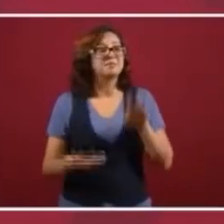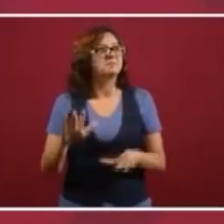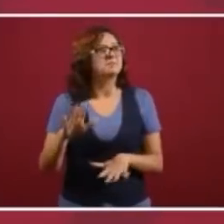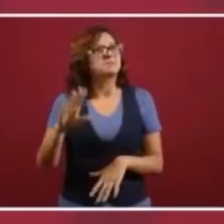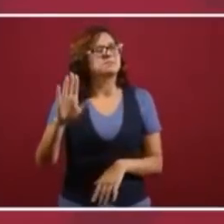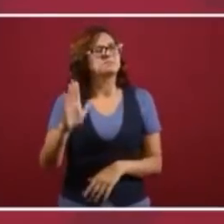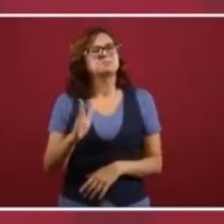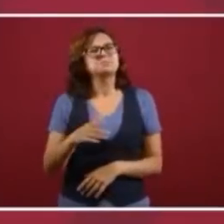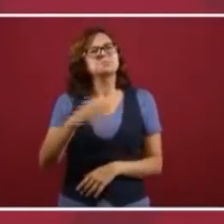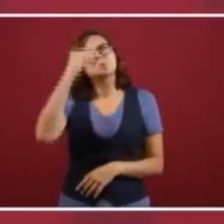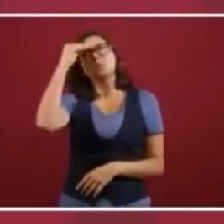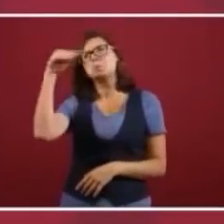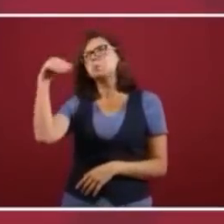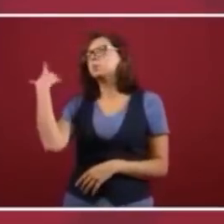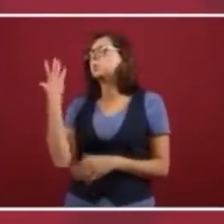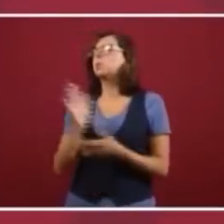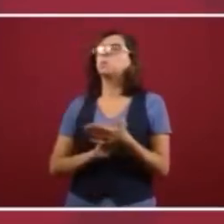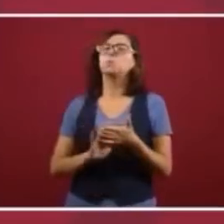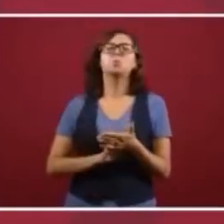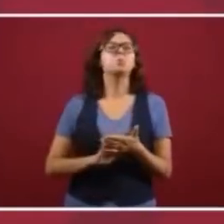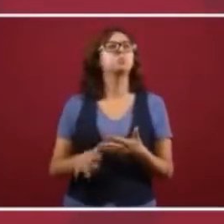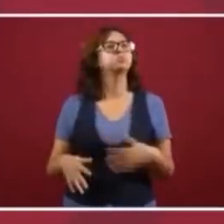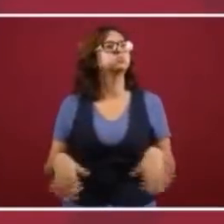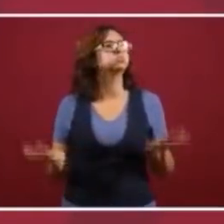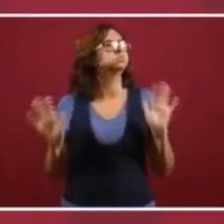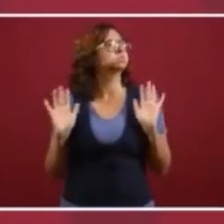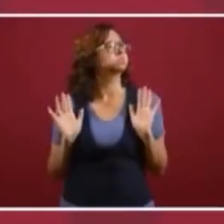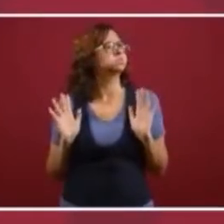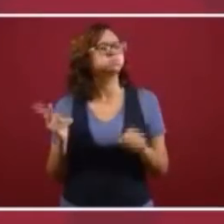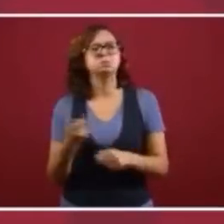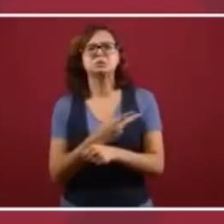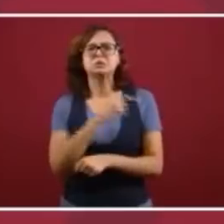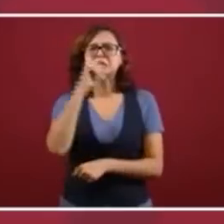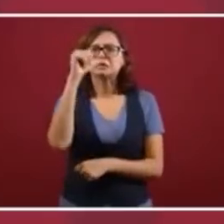pasado nada, como si llegamos